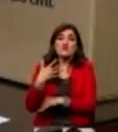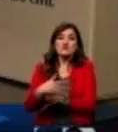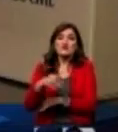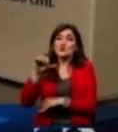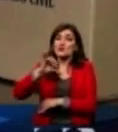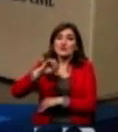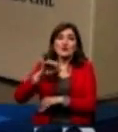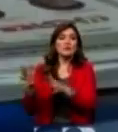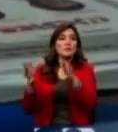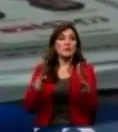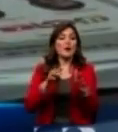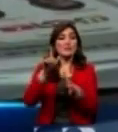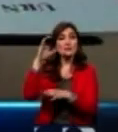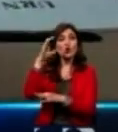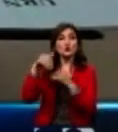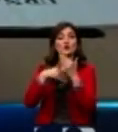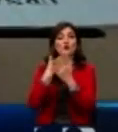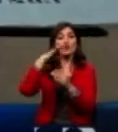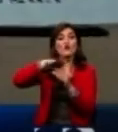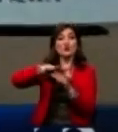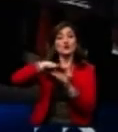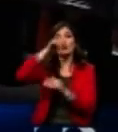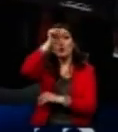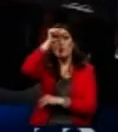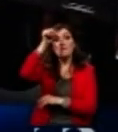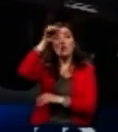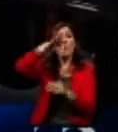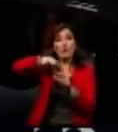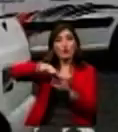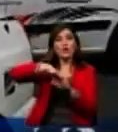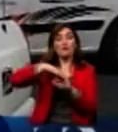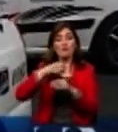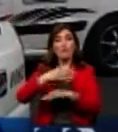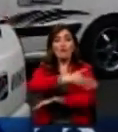afectado. Colombia vivirá un nuevo proceso electoral el próximo domingo con sus fronteras